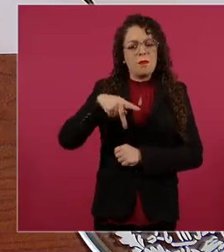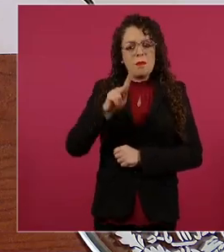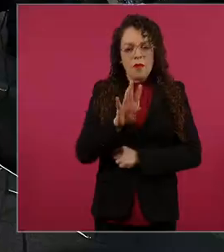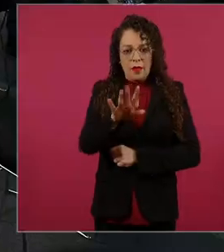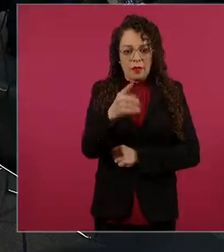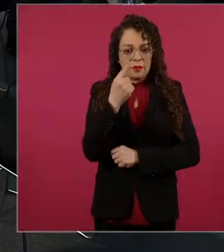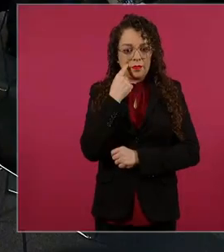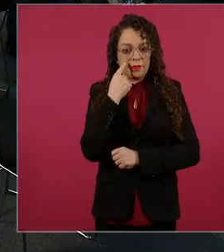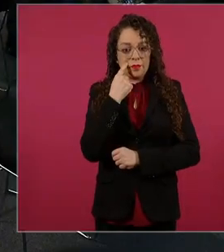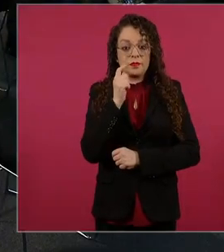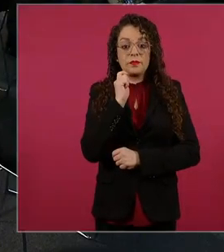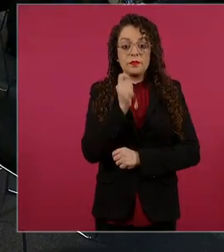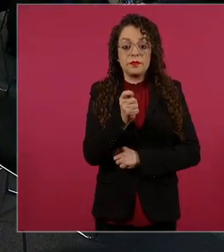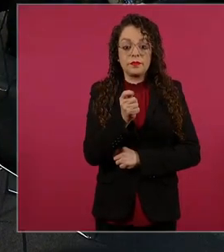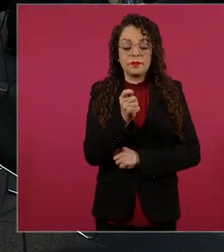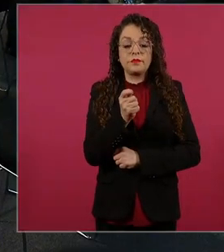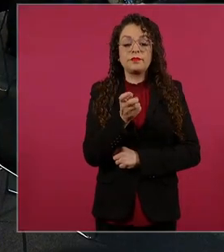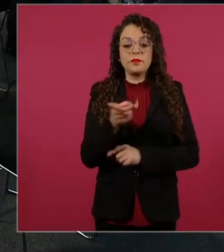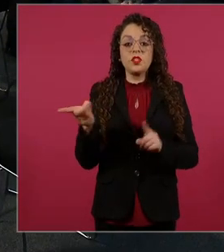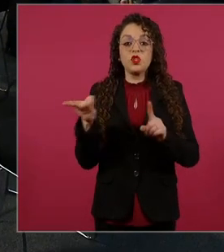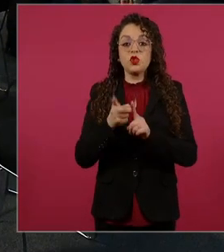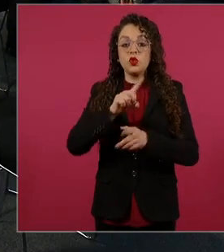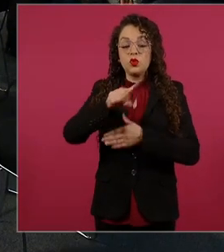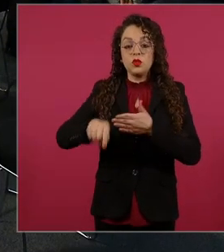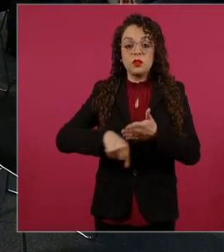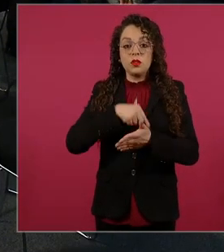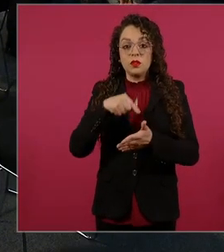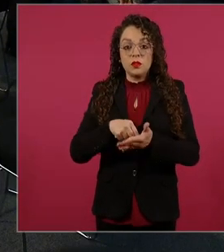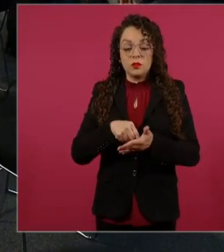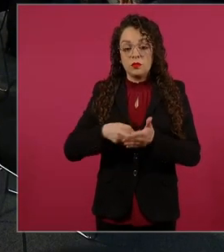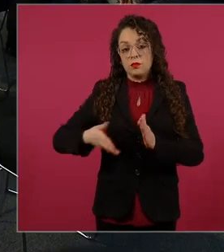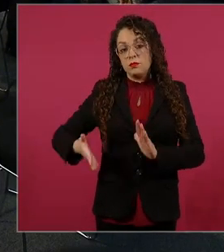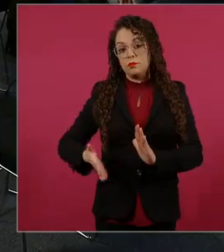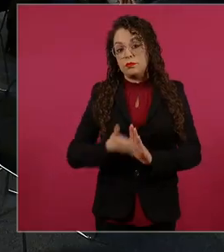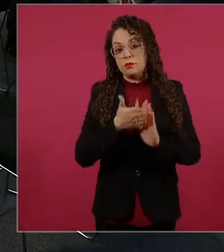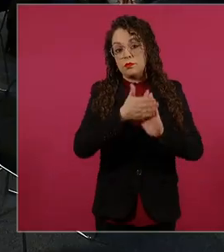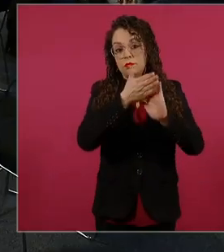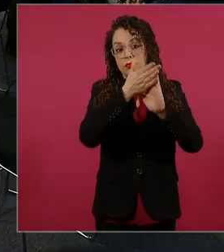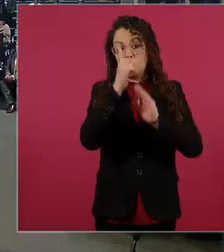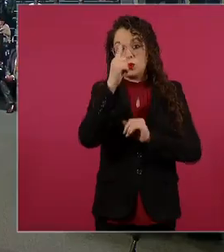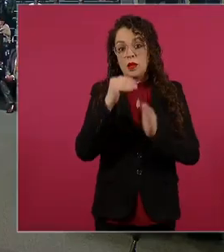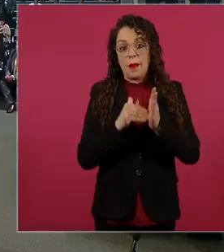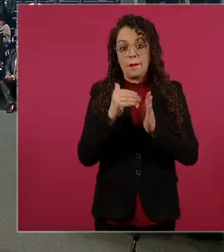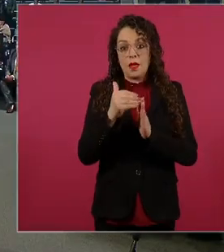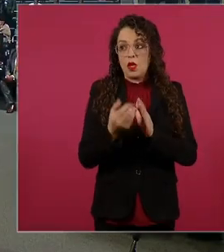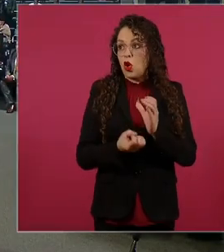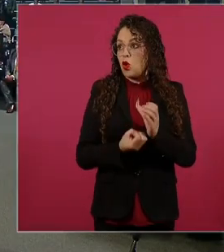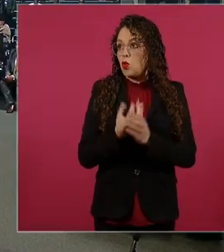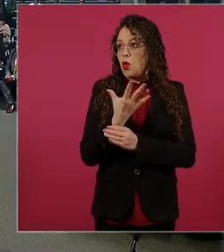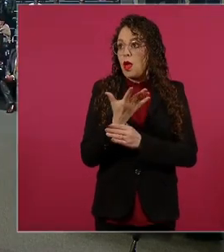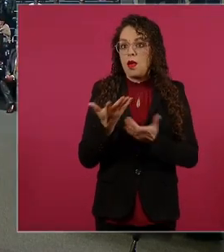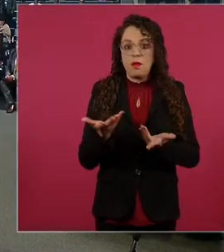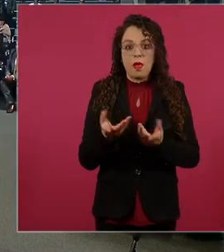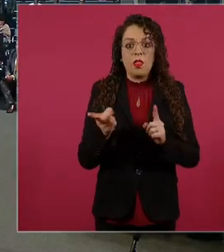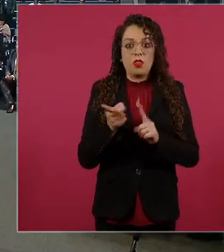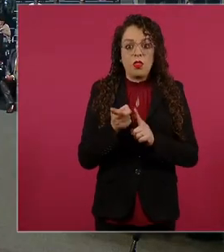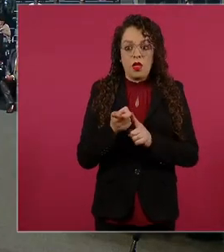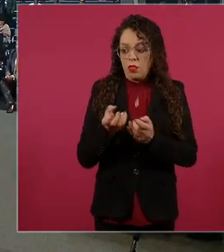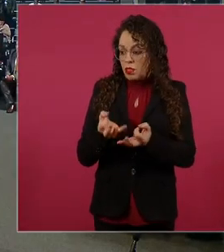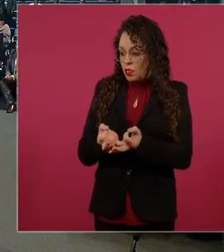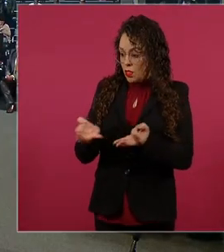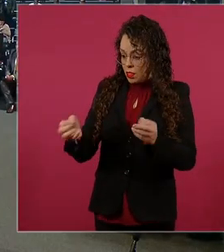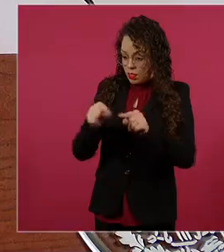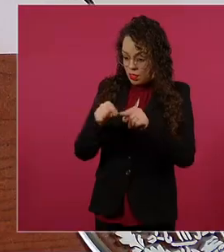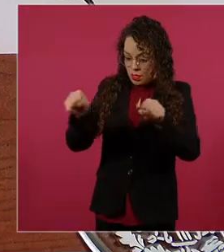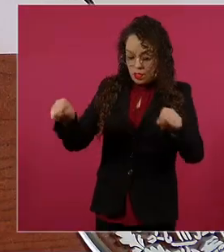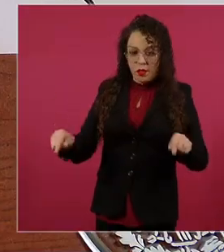justamente el suelo, donde construir un millón de viviendas nuevas, tanto a través de Infonavit como a